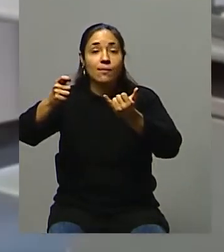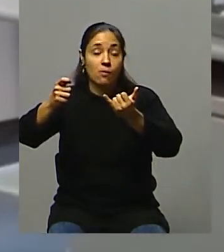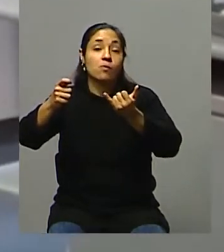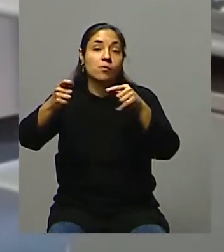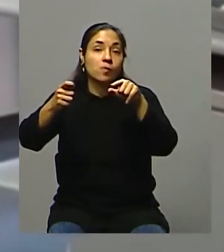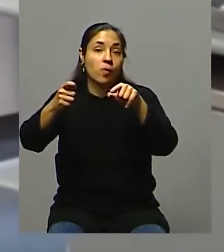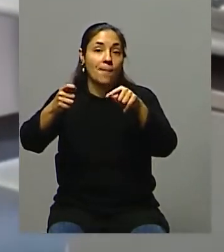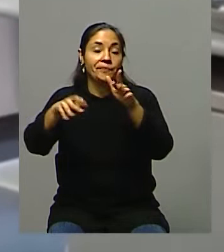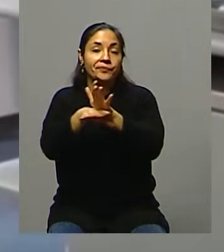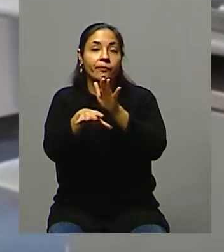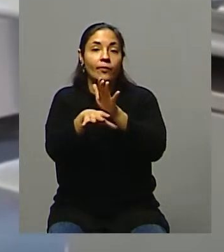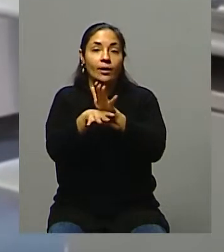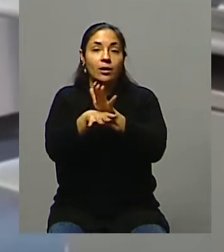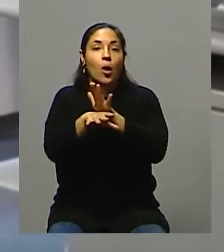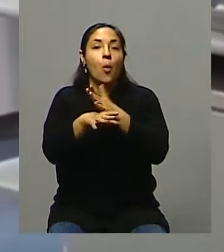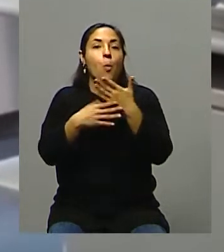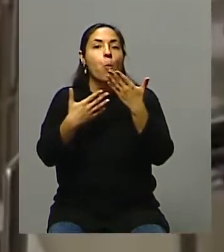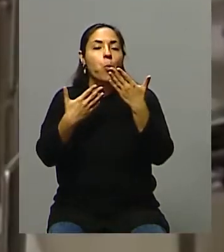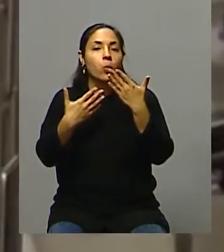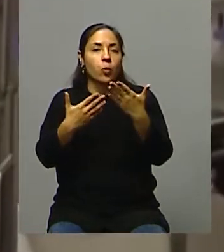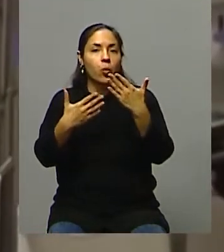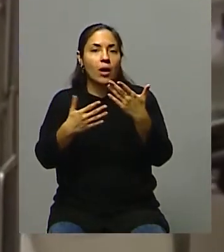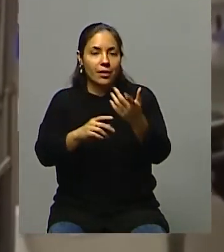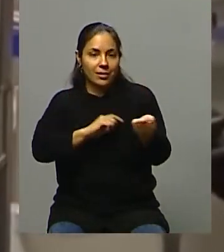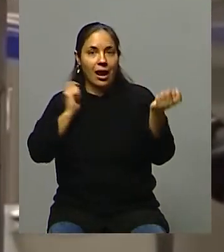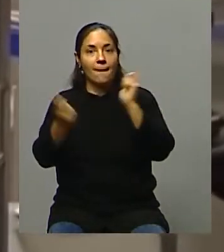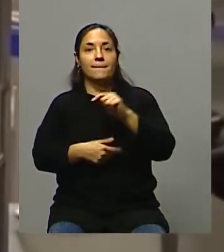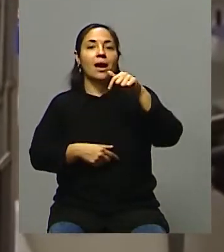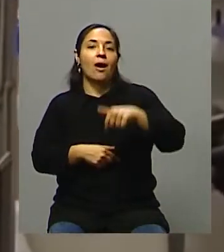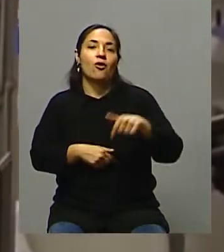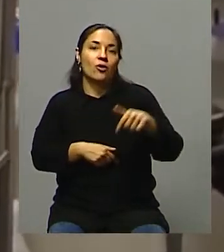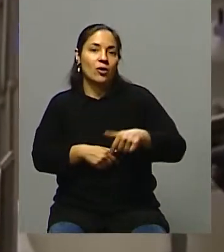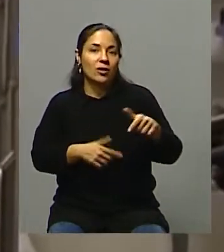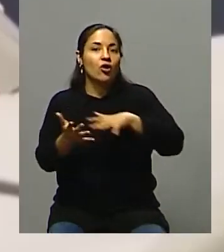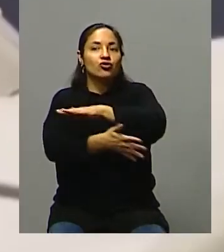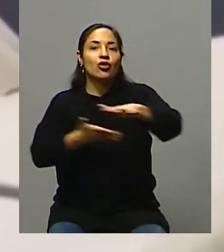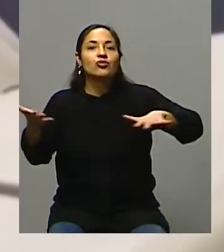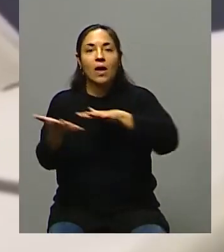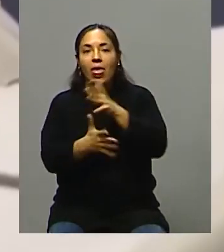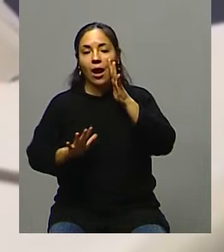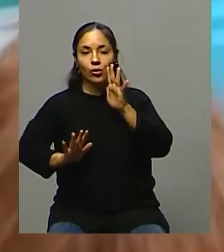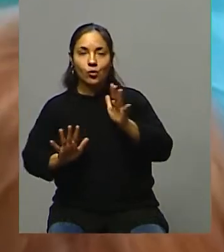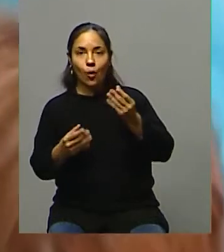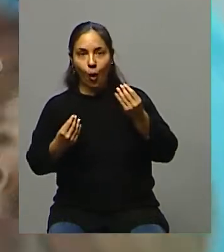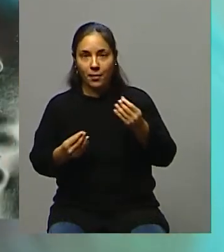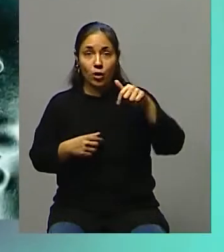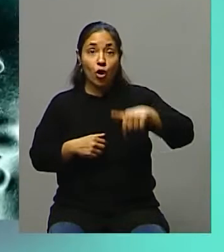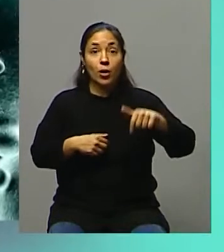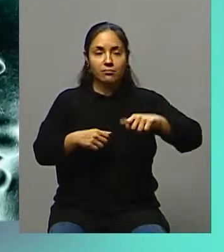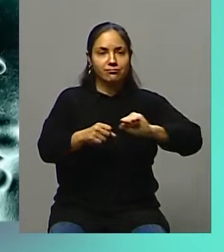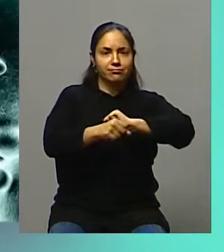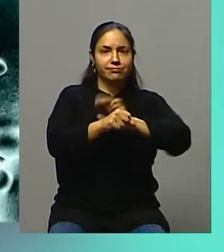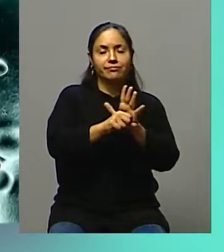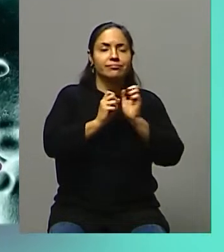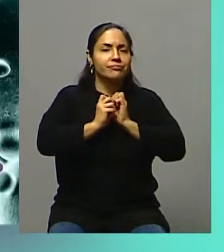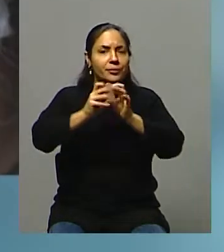eso puede hacer cambiar ciertas conductas en las que hemos ganado. Hoy por hoy estamos con una variante, que es Omicron, ¿sí? Que